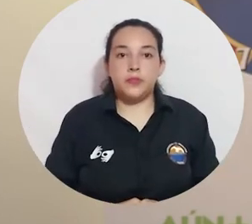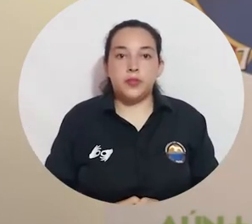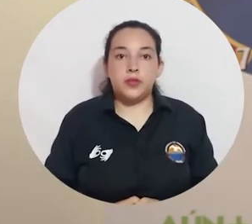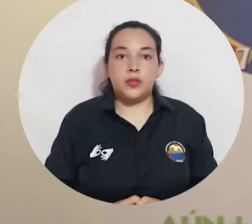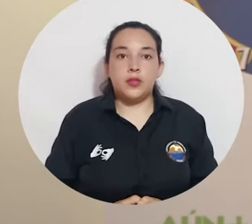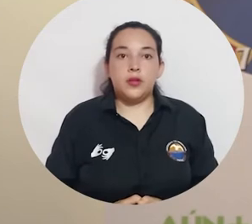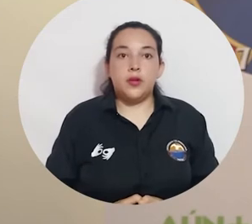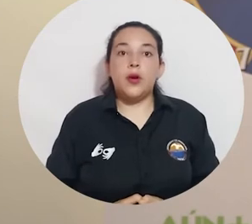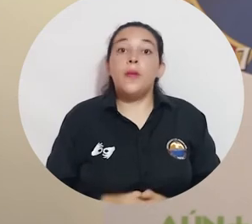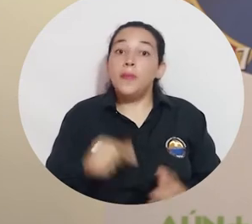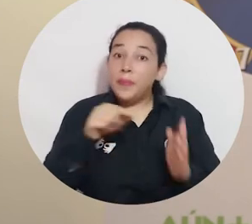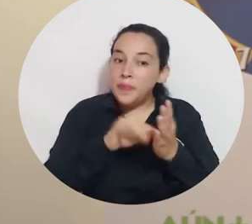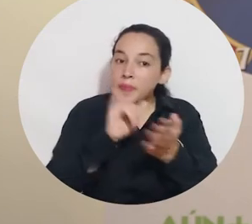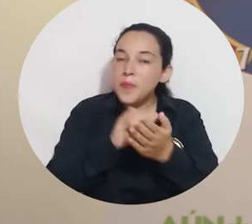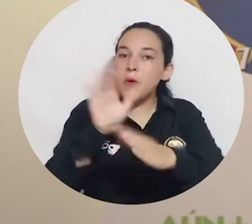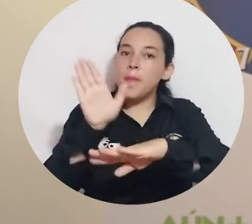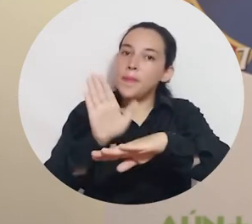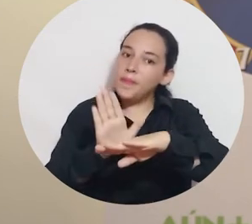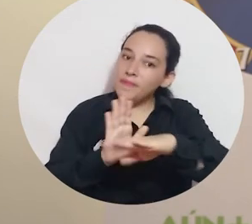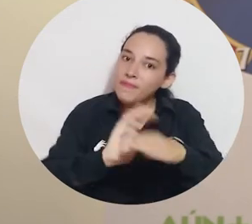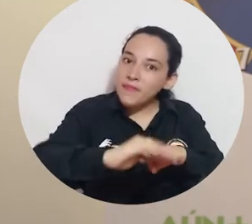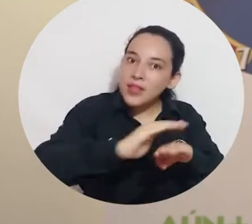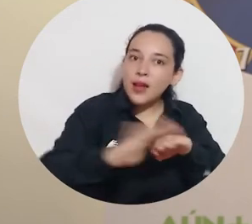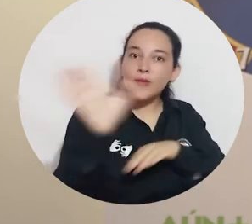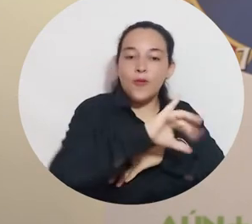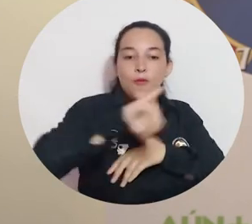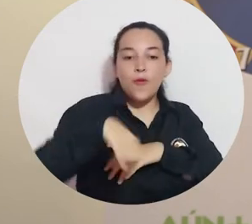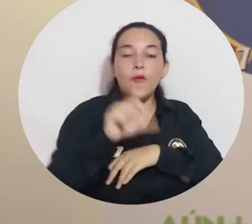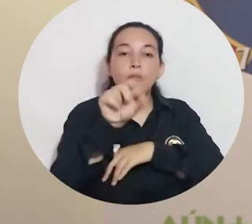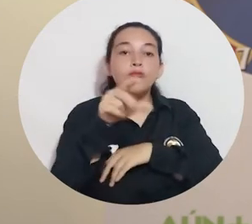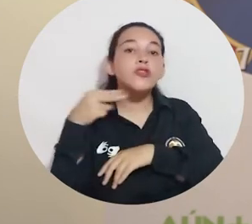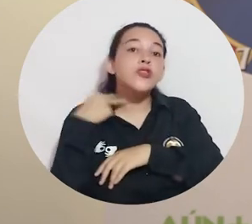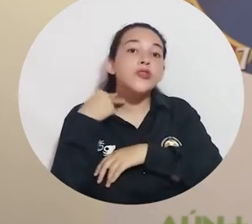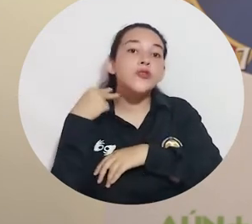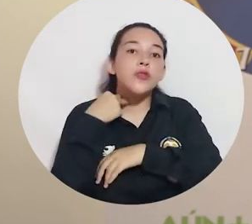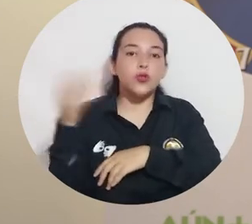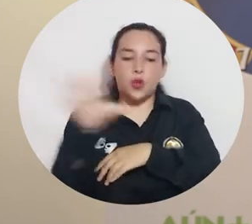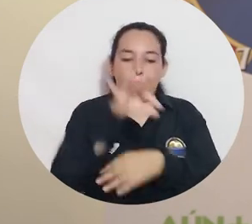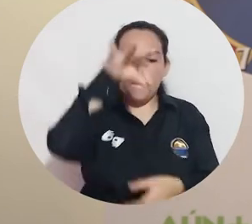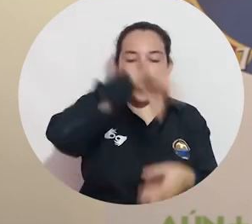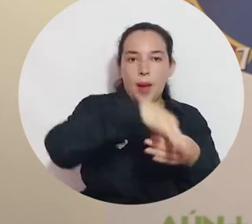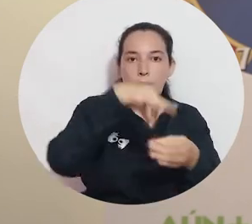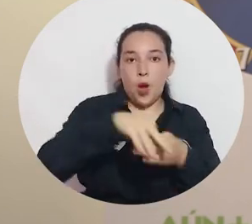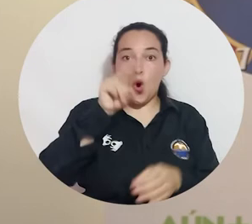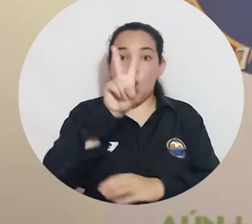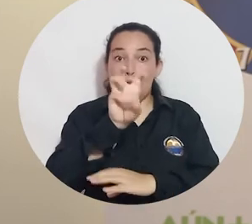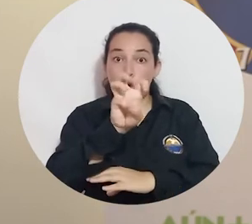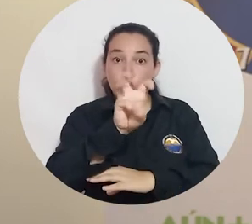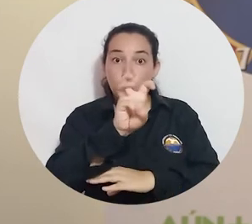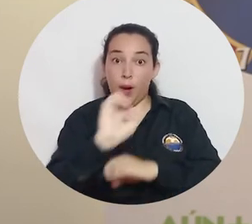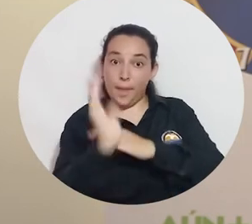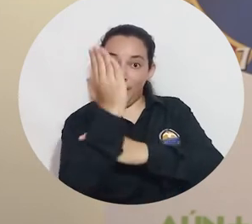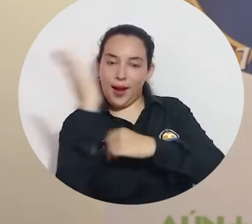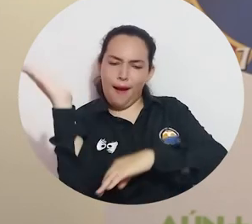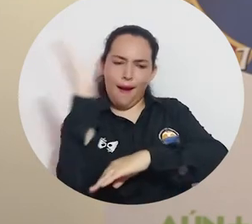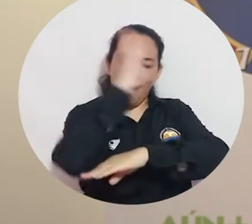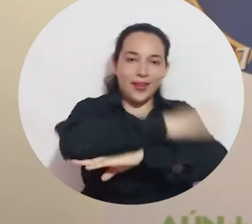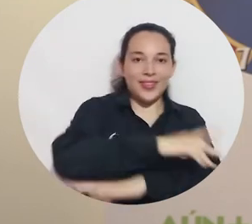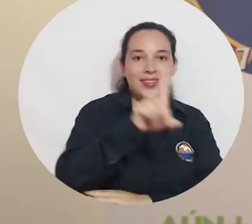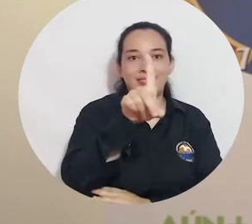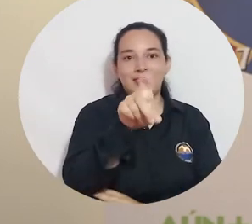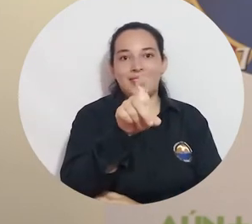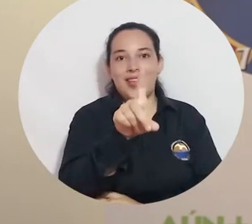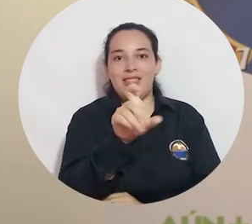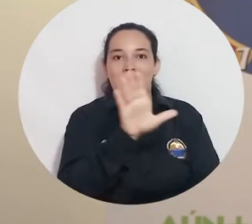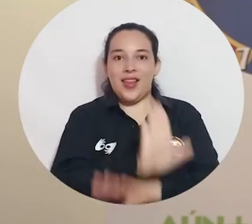estudiantes. Por tal, lo invitamos para este jueves 11 de noviembre a que voten desde las 8 de la mañana hasta las